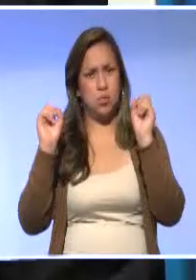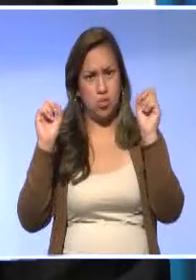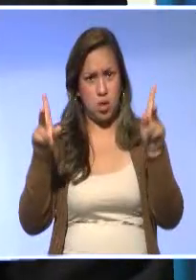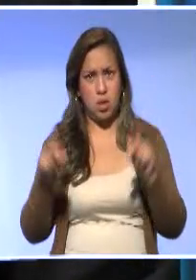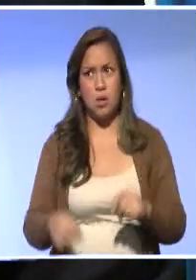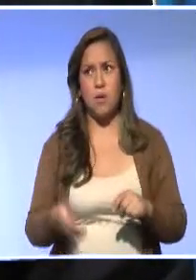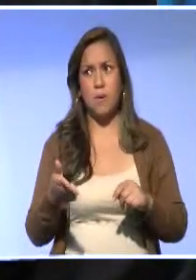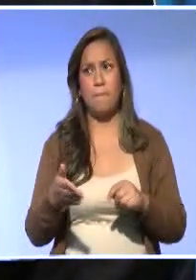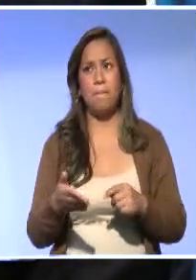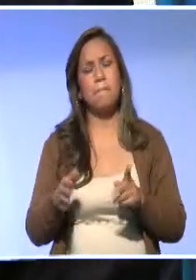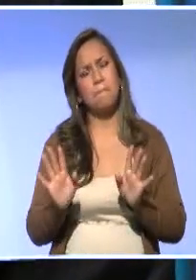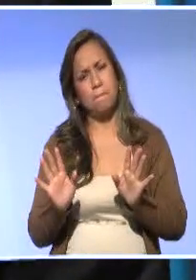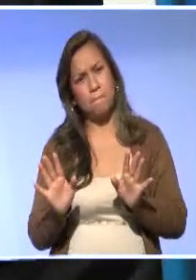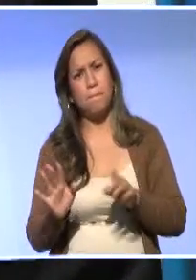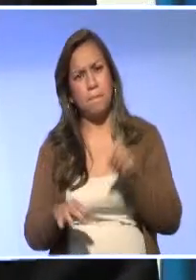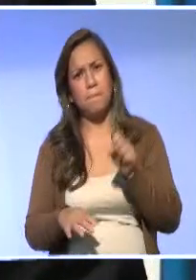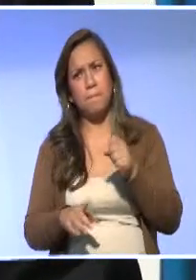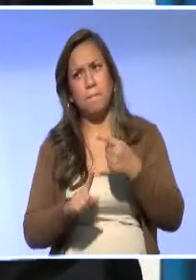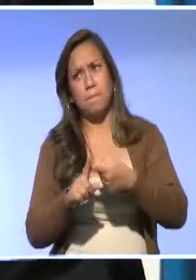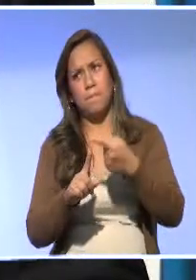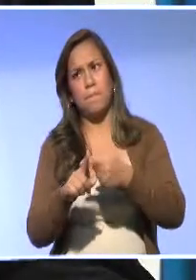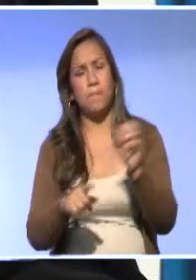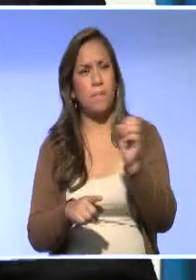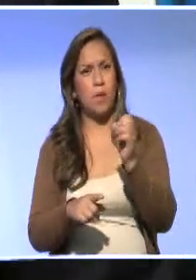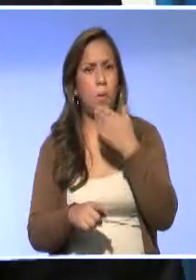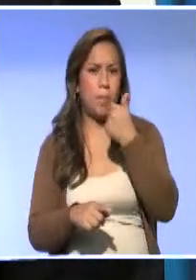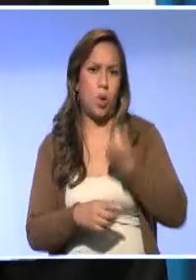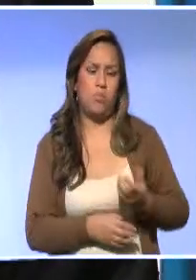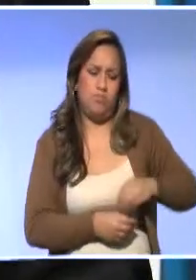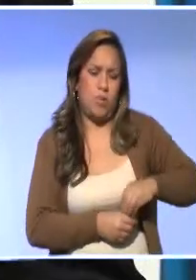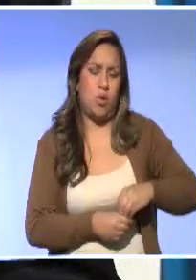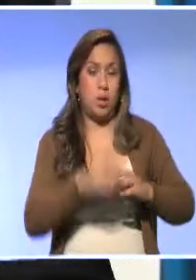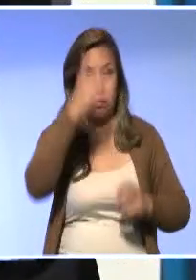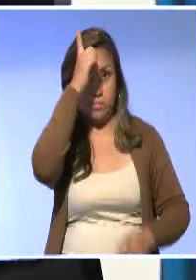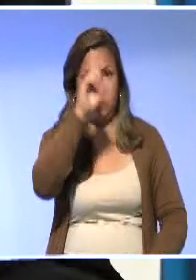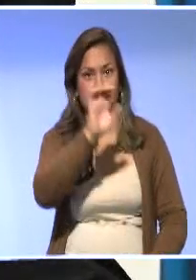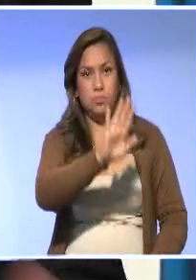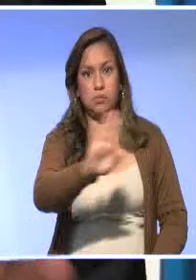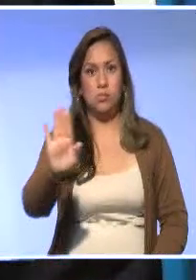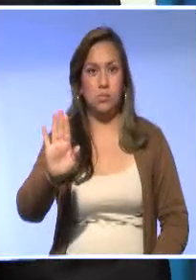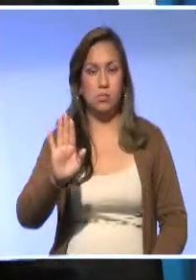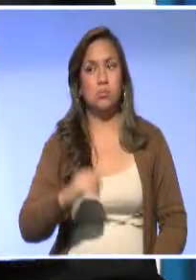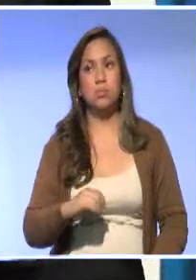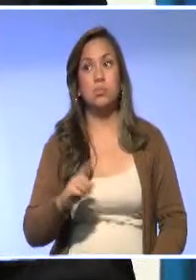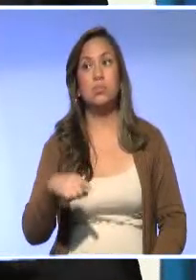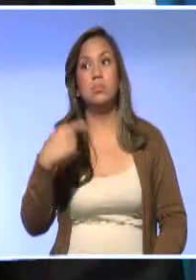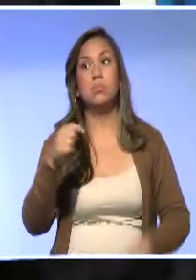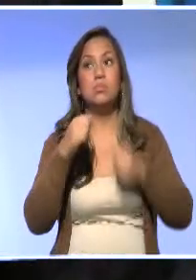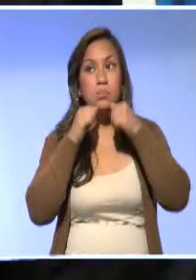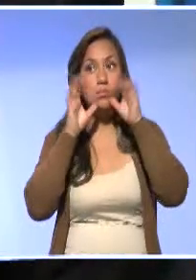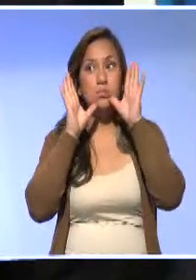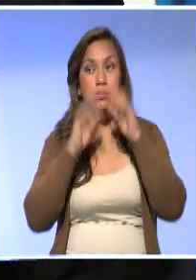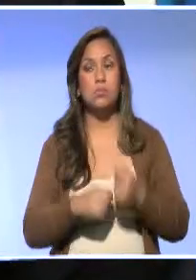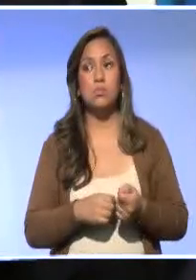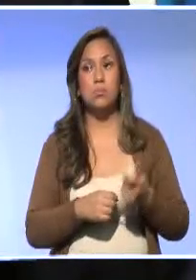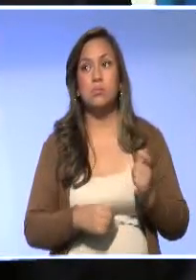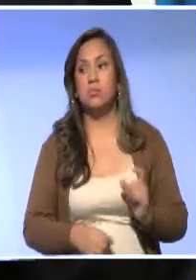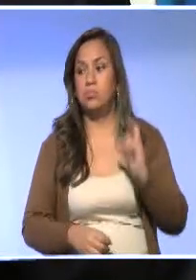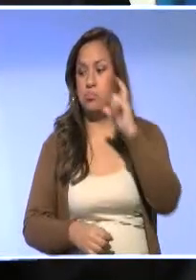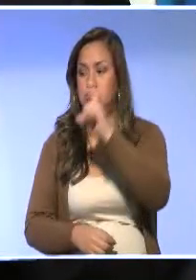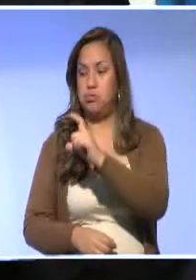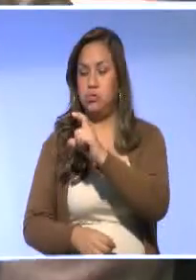le conviene mensualizar caso contrario lo mejor es dejar que el estado lo haga por usted y en diciembre le entregue el decimotercer sueldo correcto